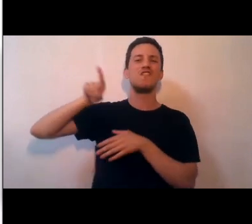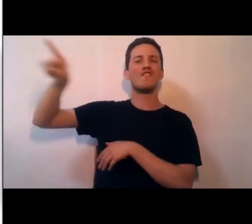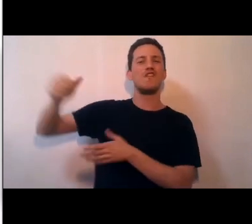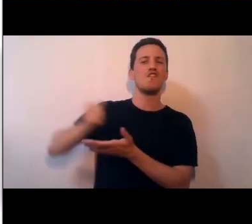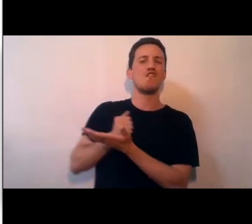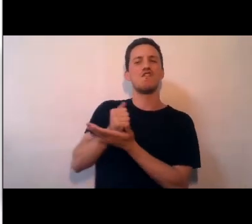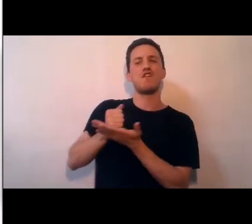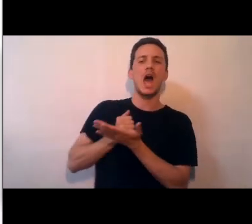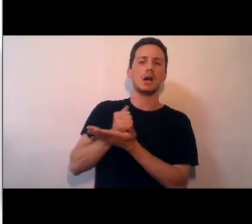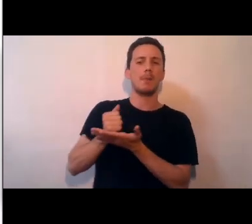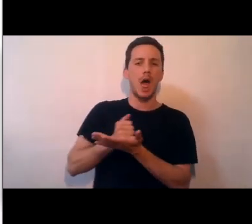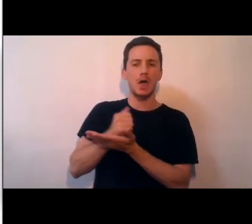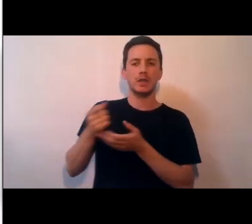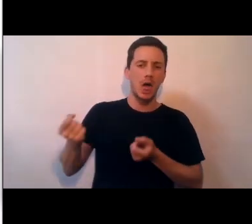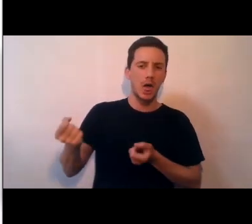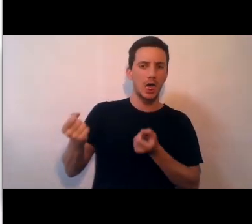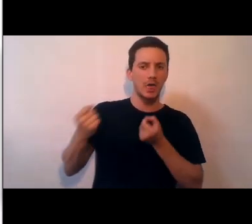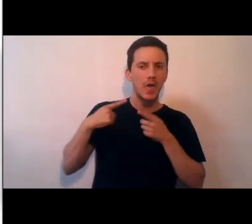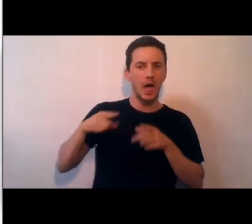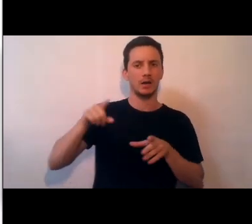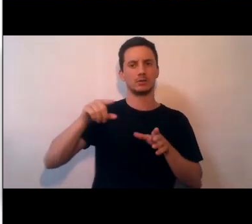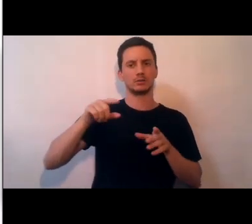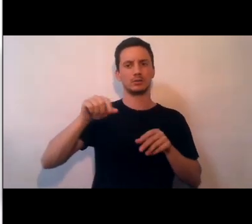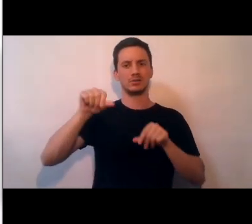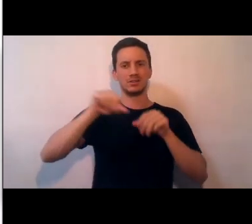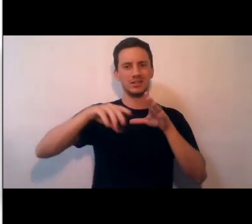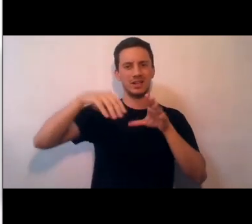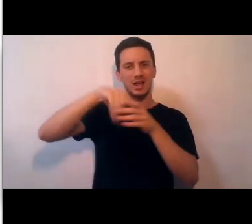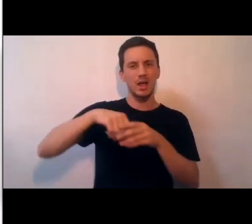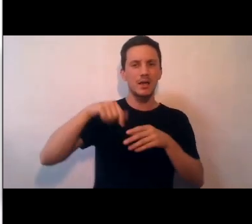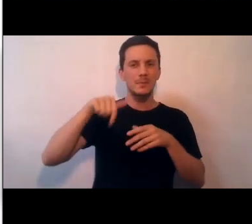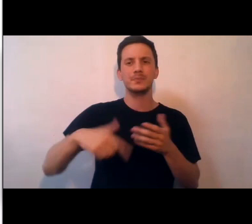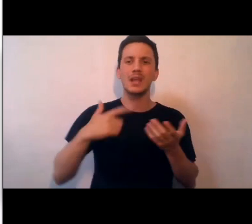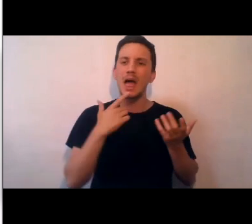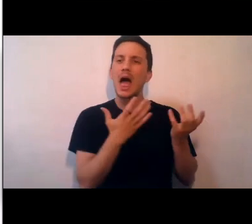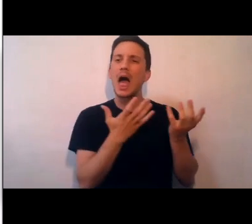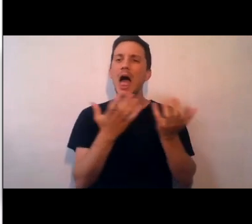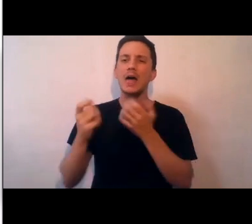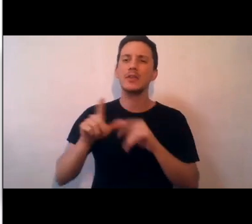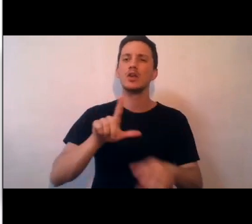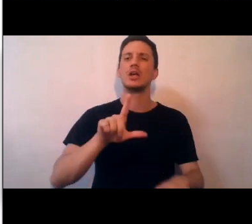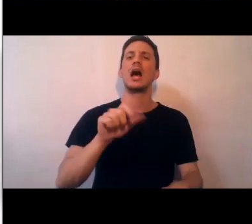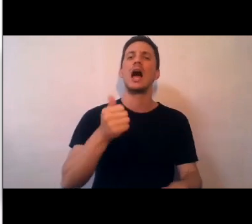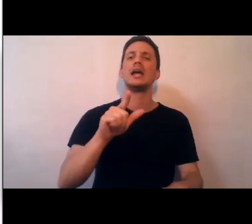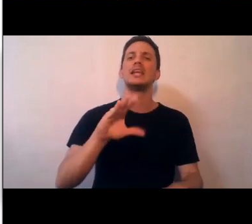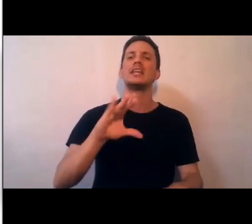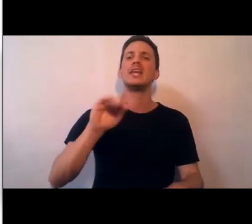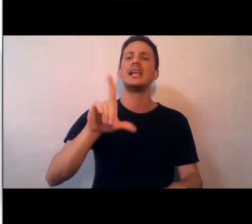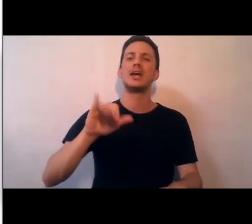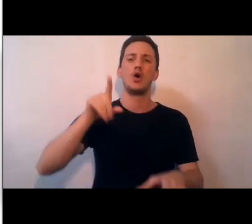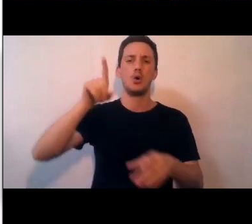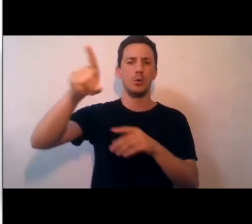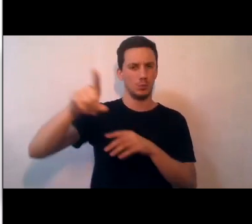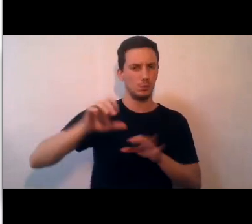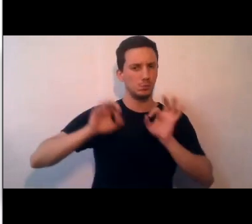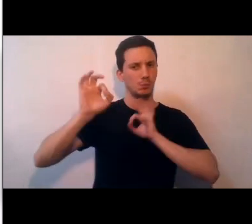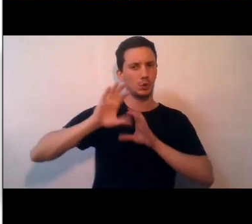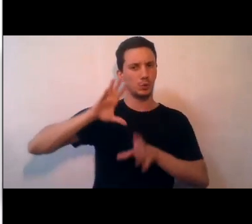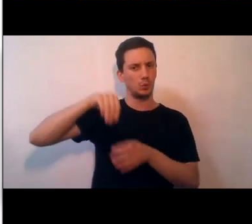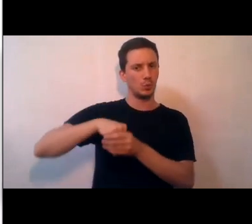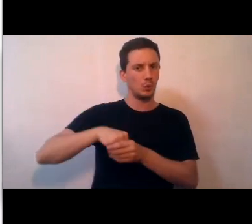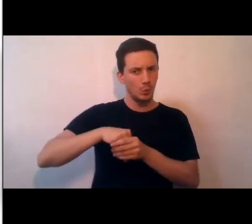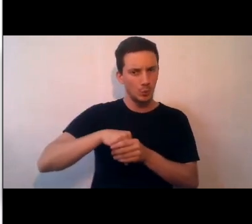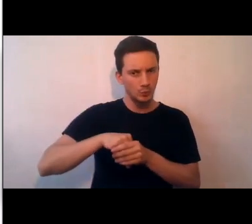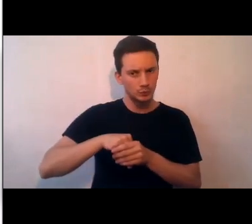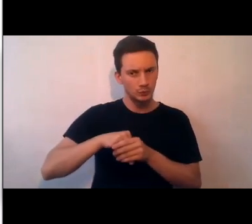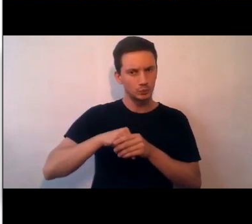que básicamente son a base de ácido salicílico a concentraciones altas que produce pues, una quemadura